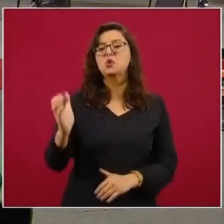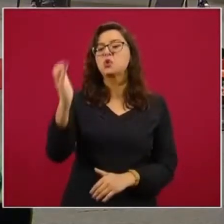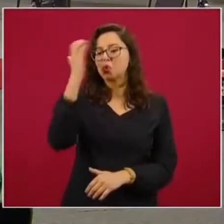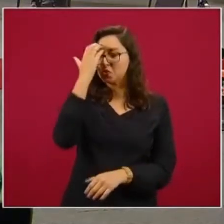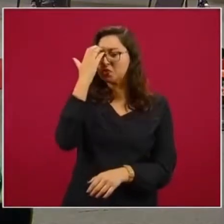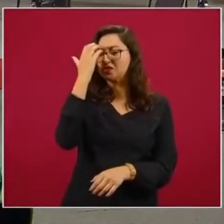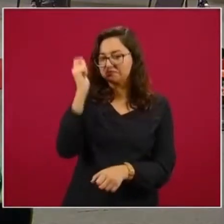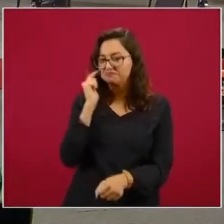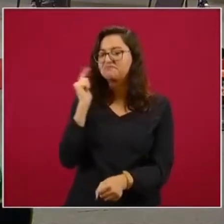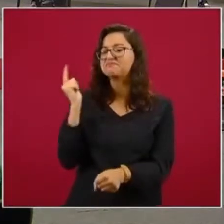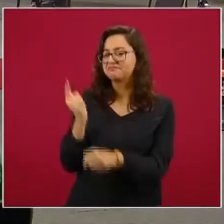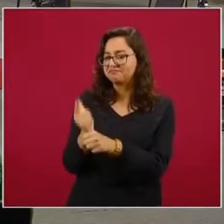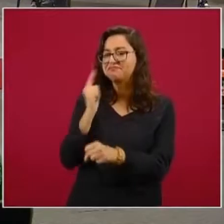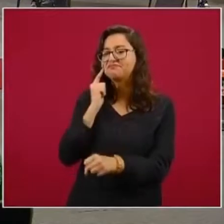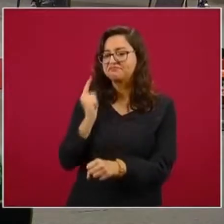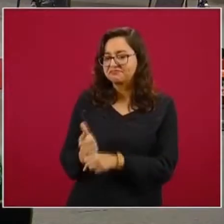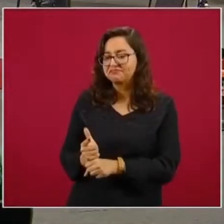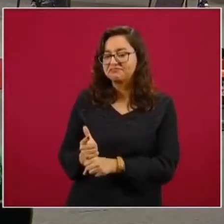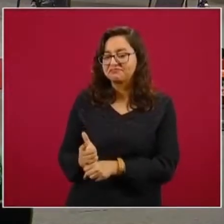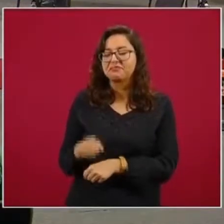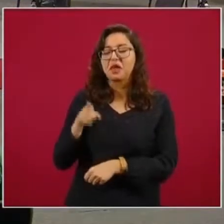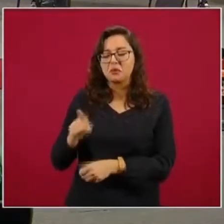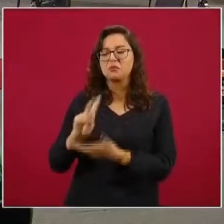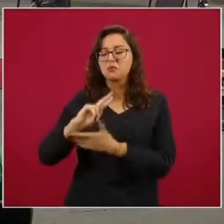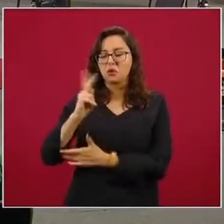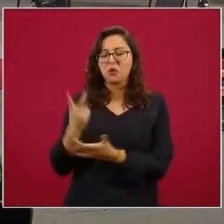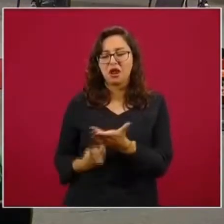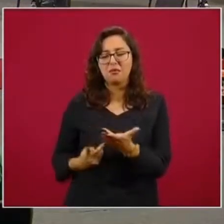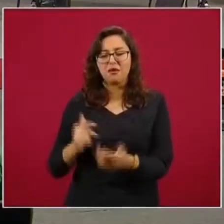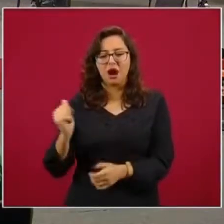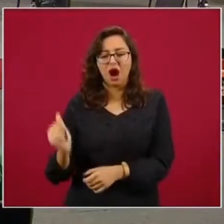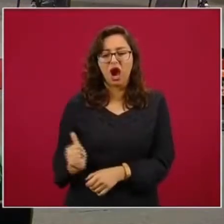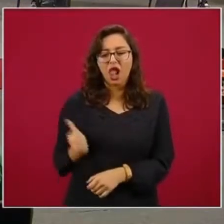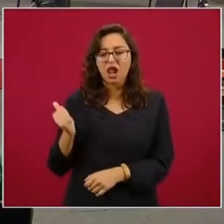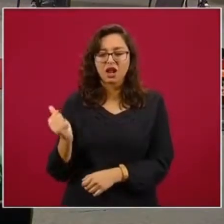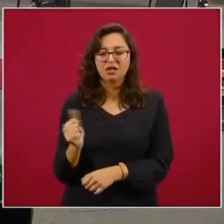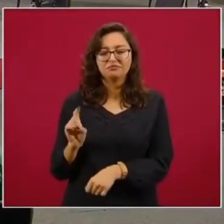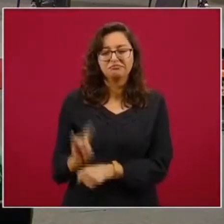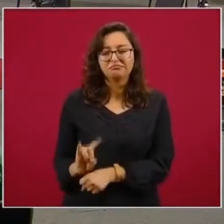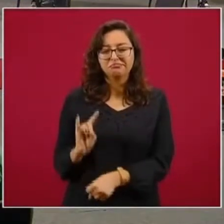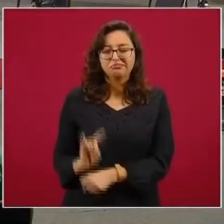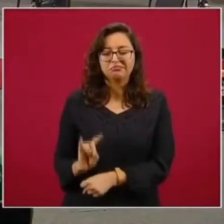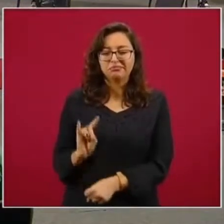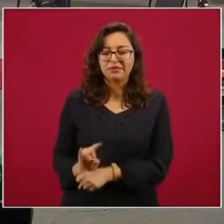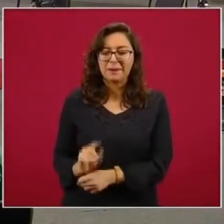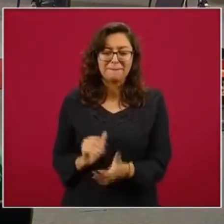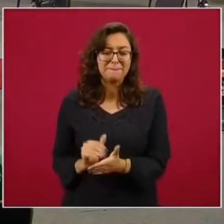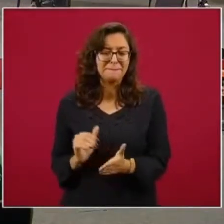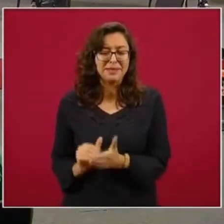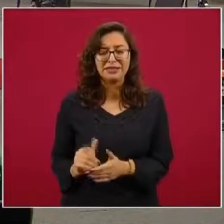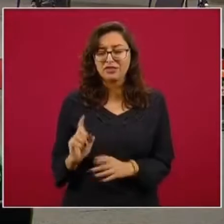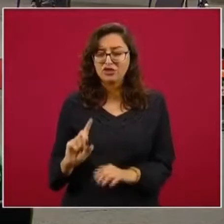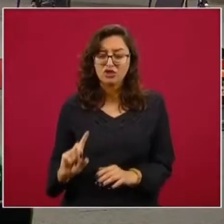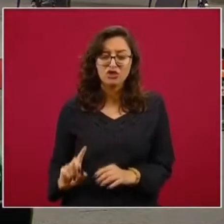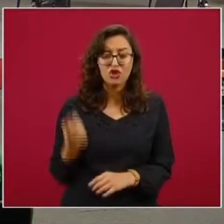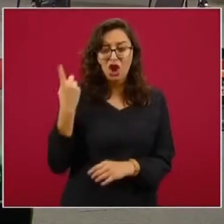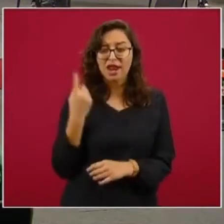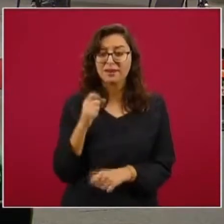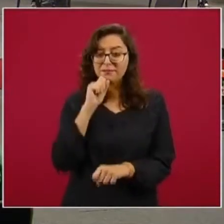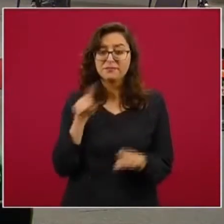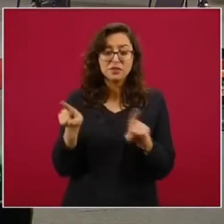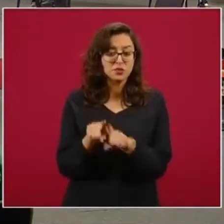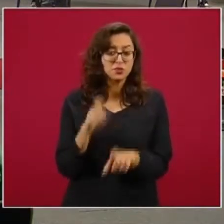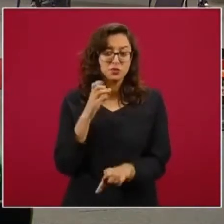estos programas, sobre la renta de estos programas en miles de dólares, sobre el ingreso de contenedores